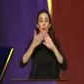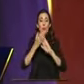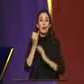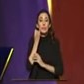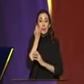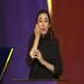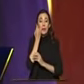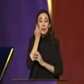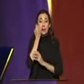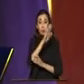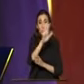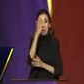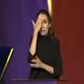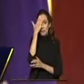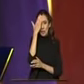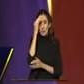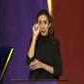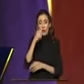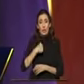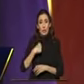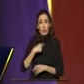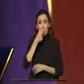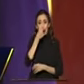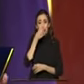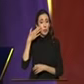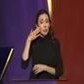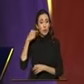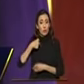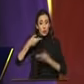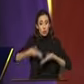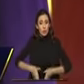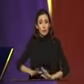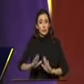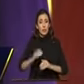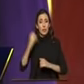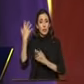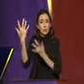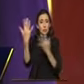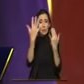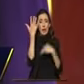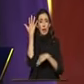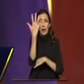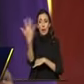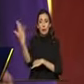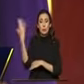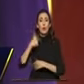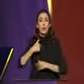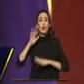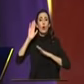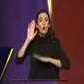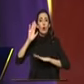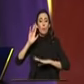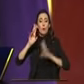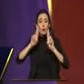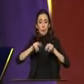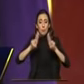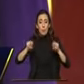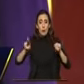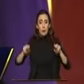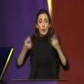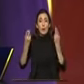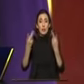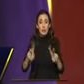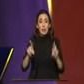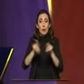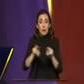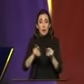indígenas. Ustedes saben, yo soy amazónico, yo nací en la selva, tengo el compromiso de cuidar la naturaleza y al mismo